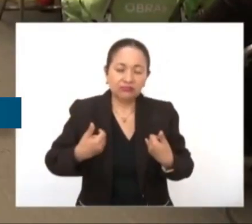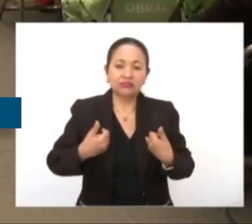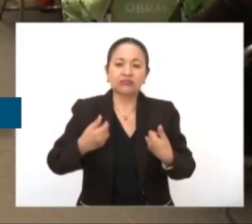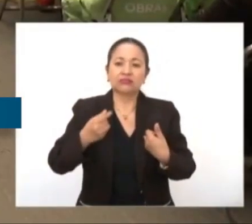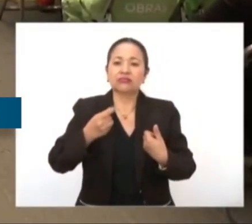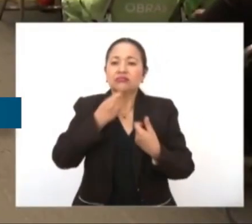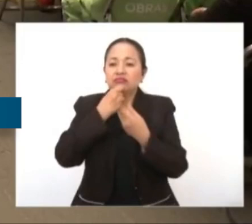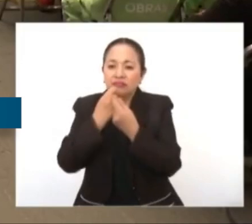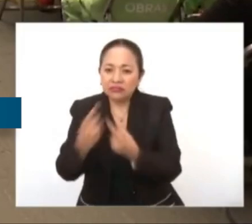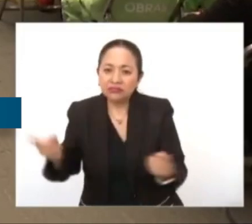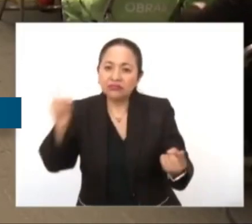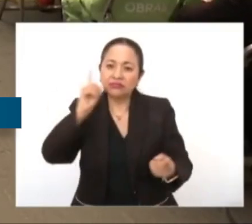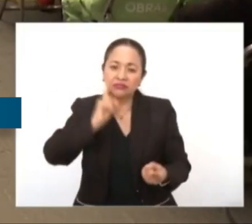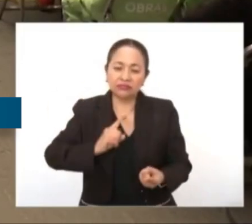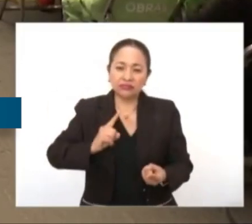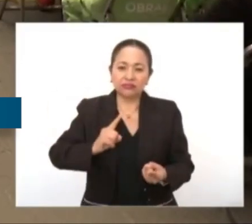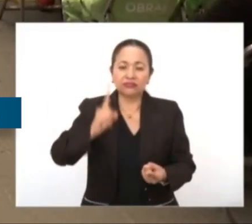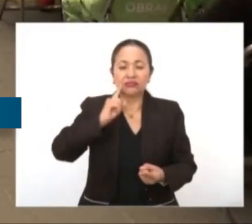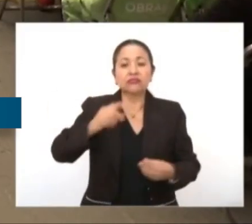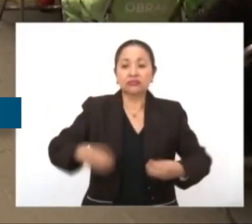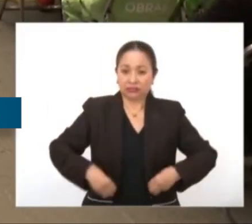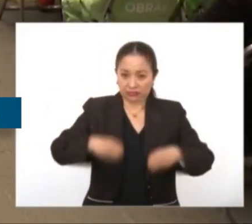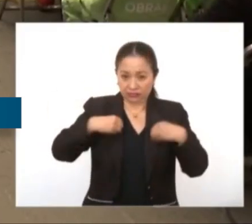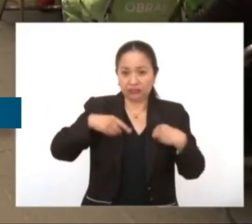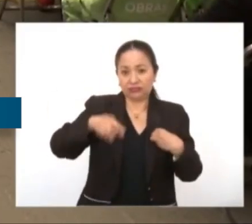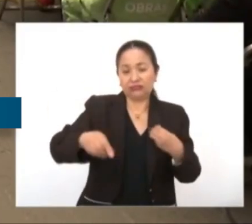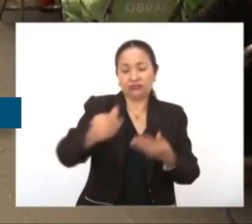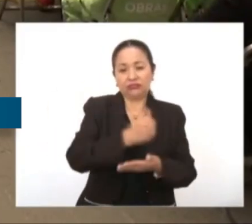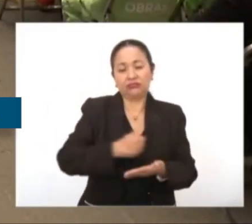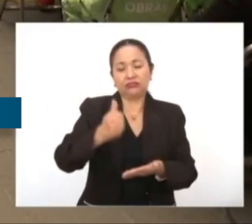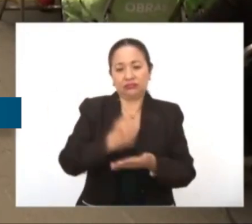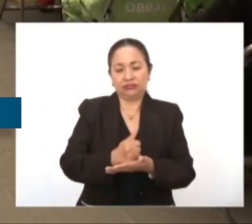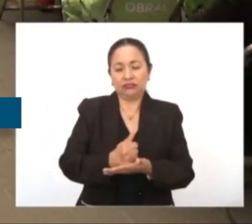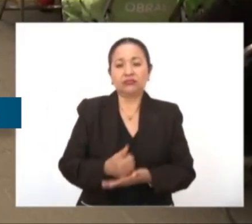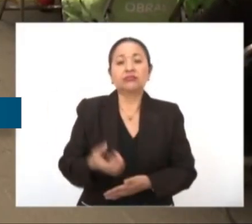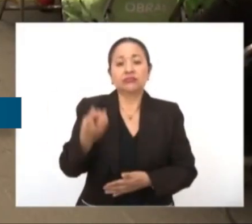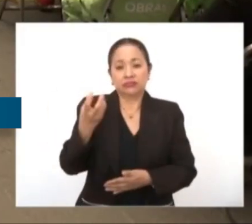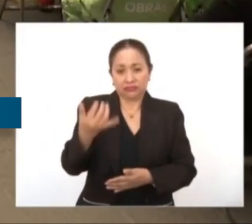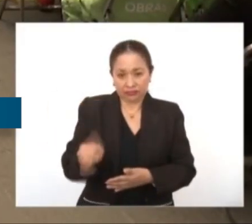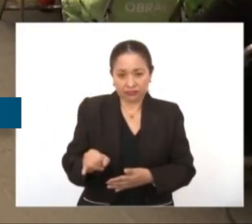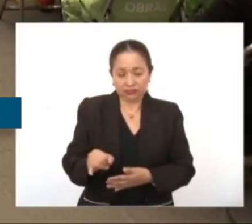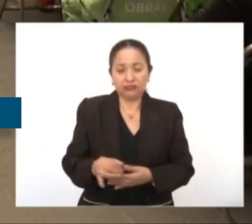propios hogares. El plan incluye el fortalecimiento de la línea de emergencias SOS